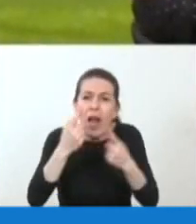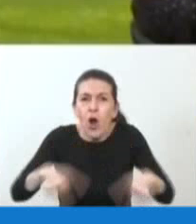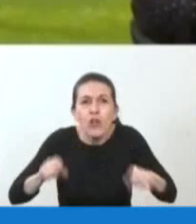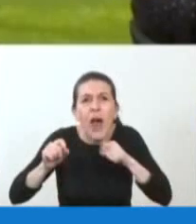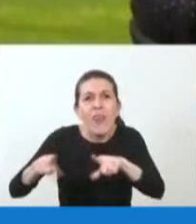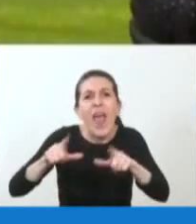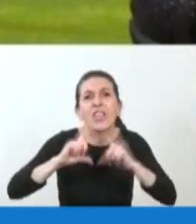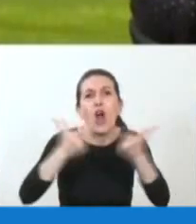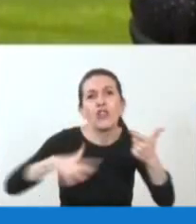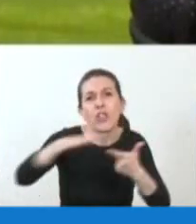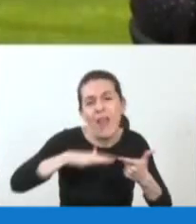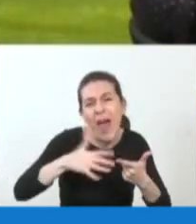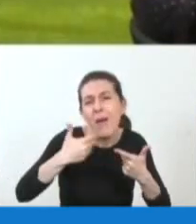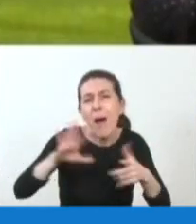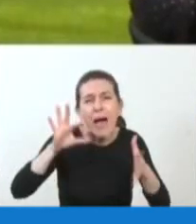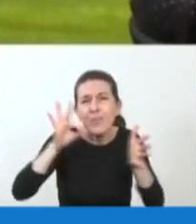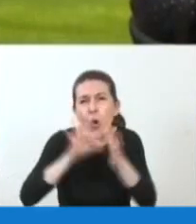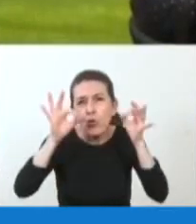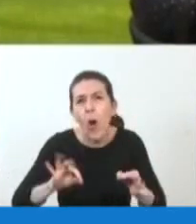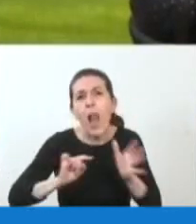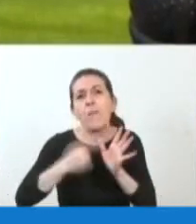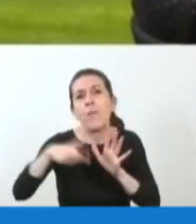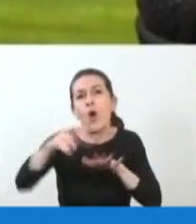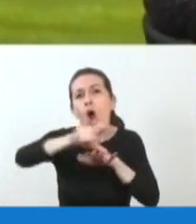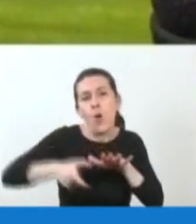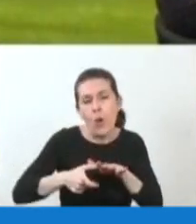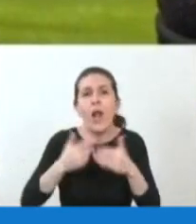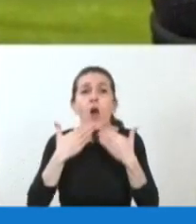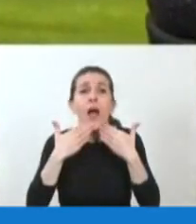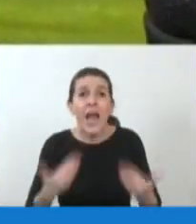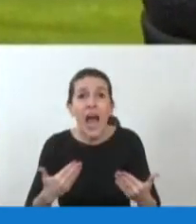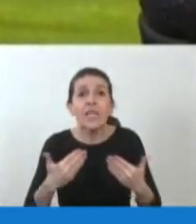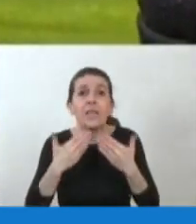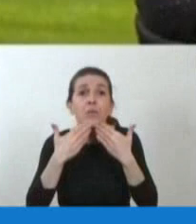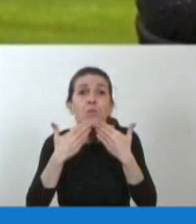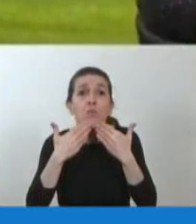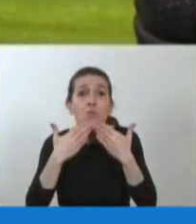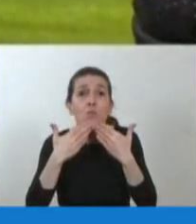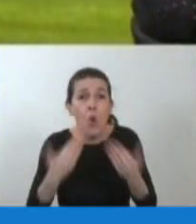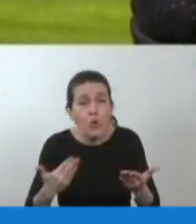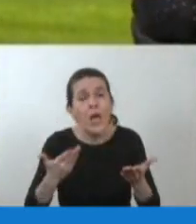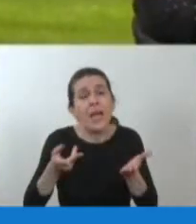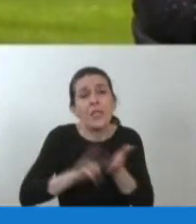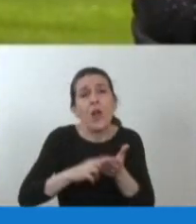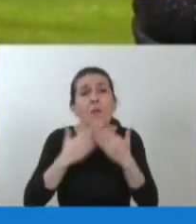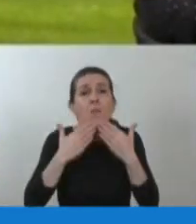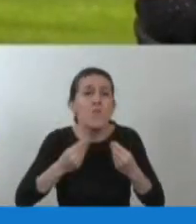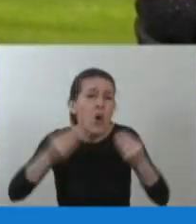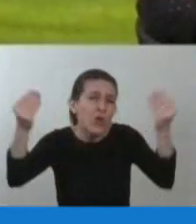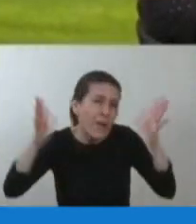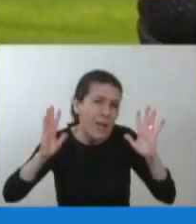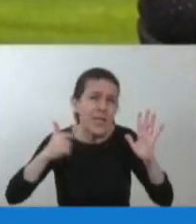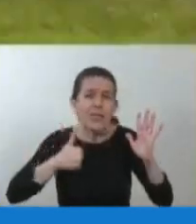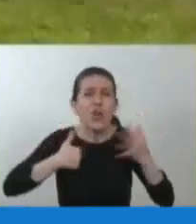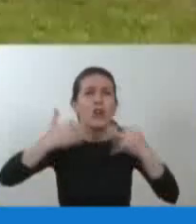argentinos en este caso específicamente en el conurbano bonaerense agradecer muchas muy nuevamente muchas veces estoy